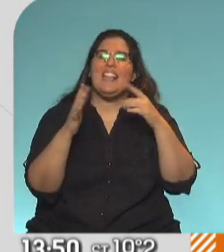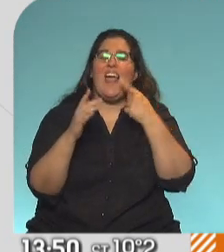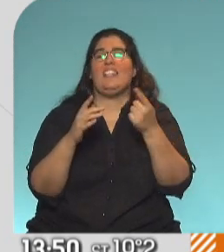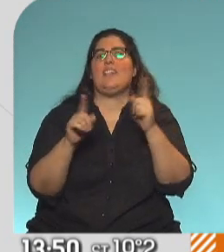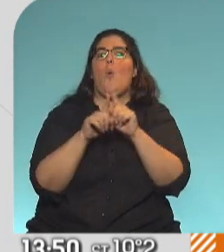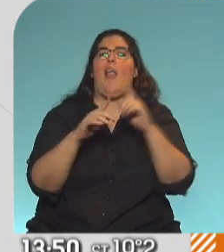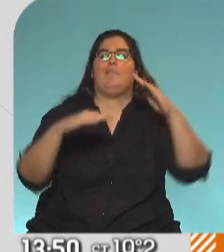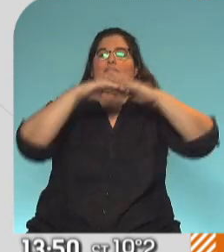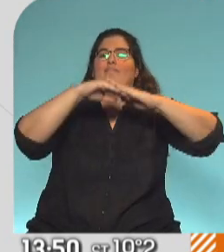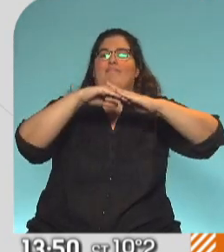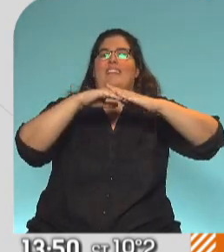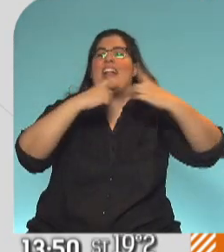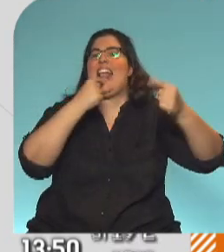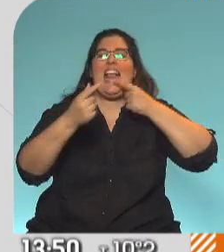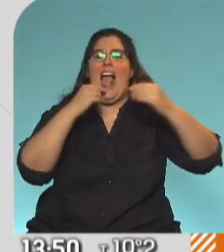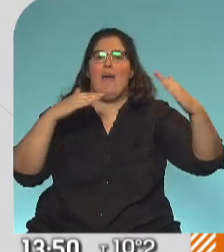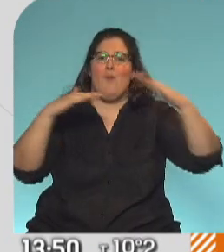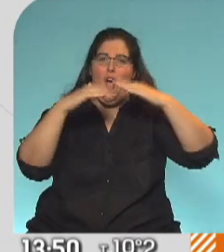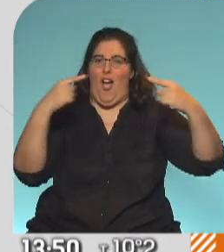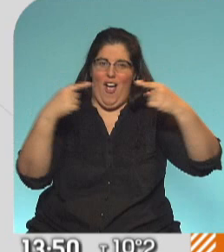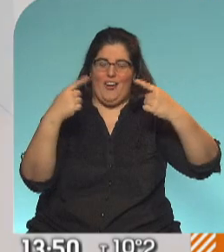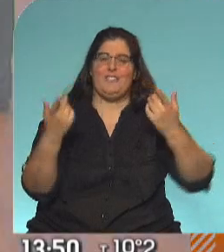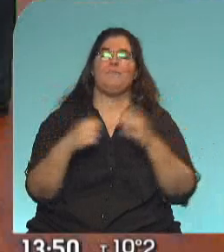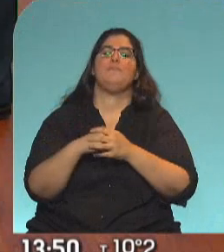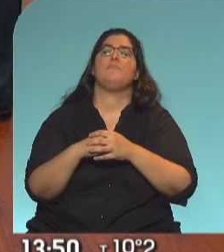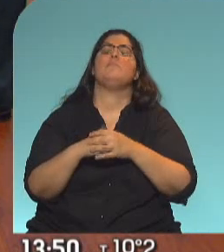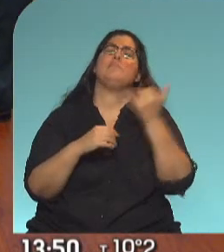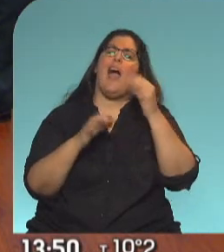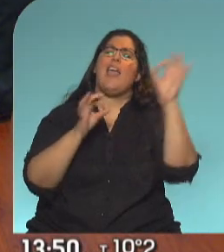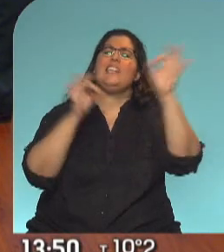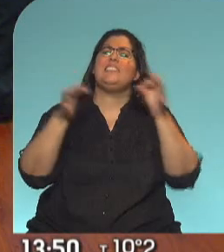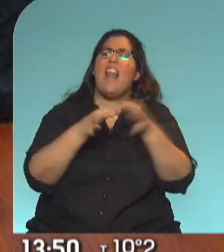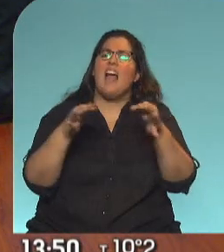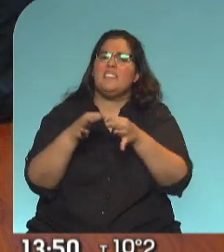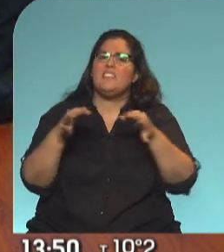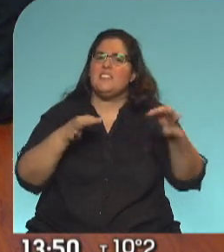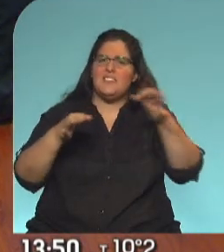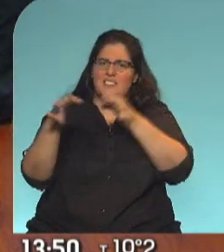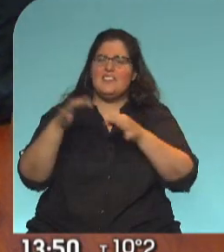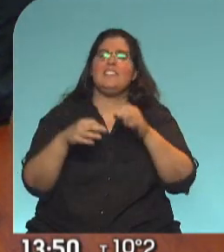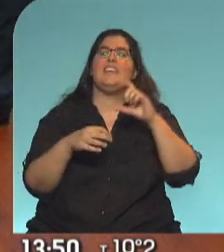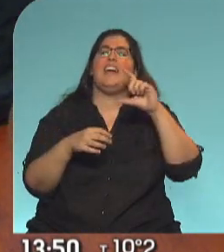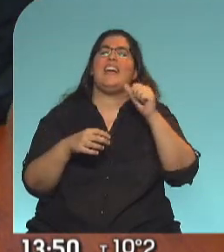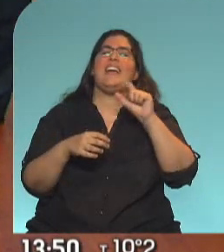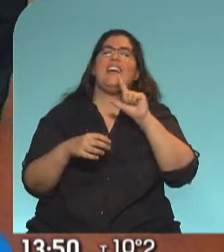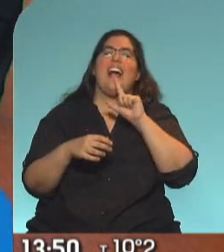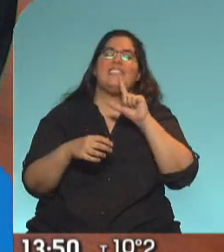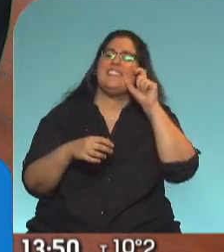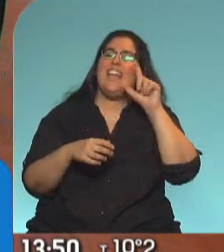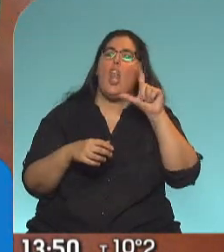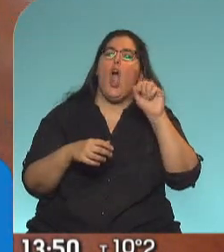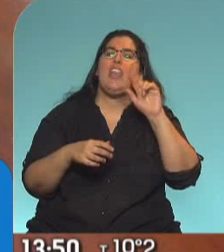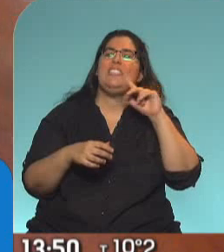en el reclamo, digámoslo así. Y ahí aparece el factor de las islas, por supuesto. De hecho, hay una pequeña isla que es la isla de Castellorizo, que